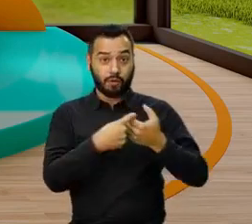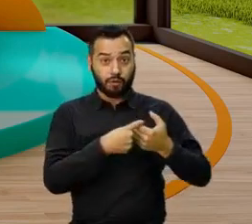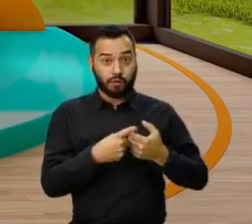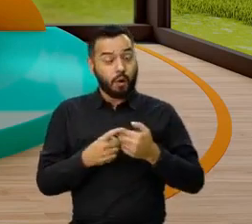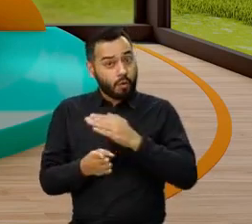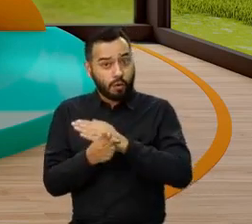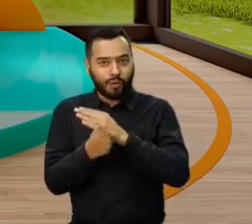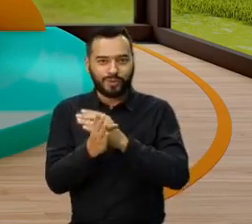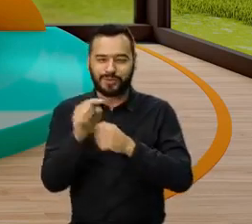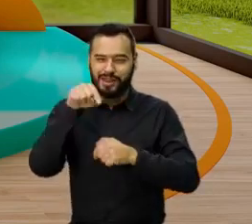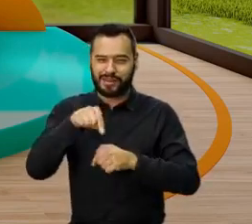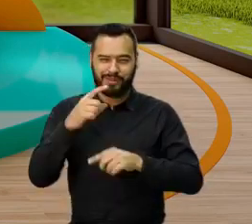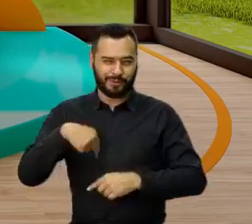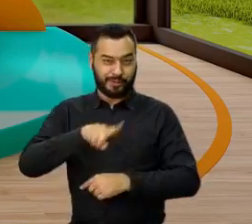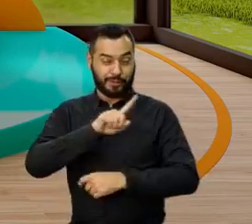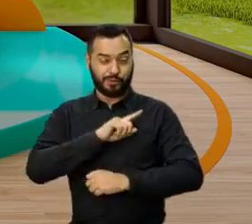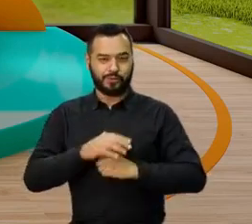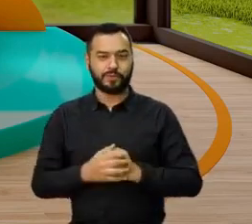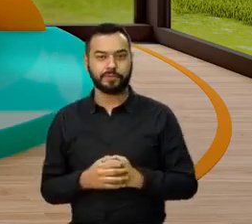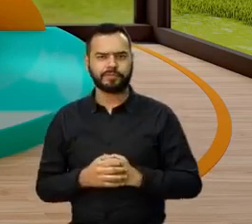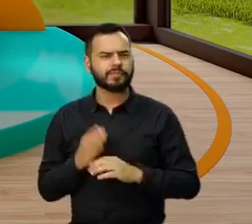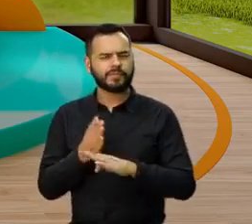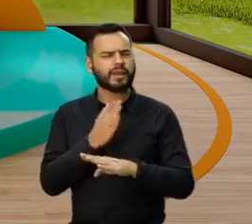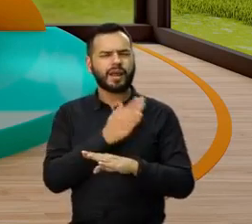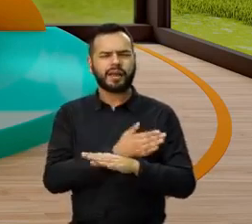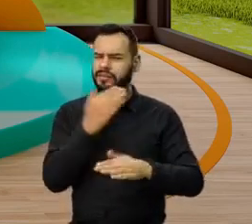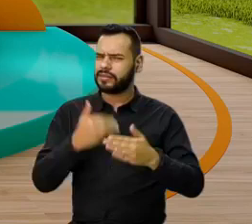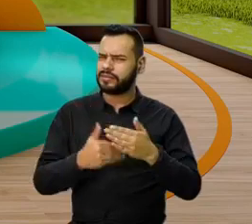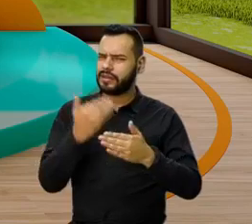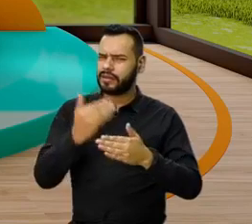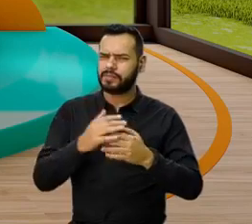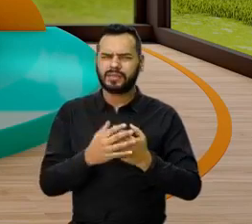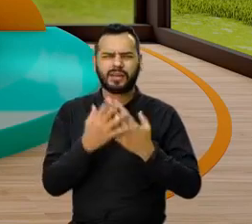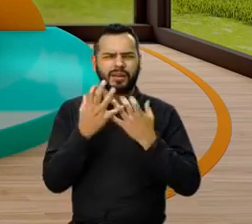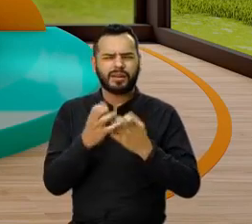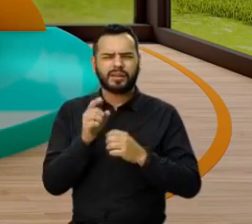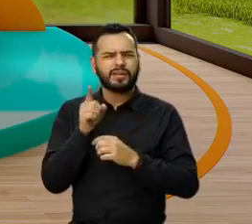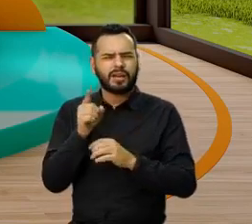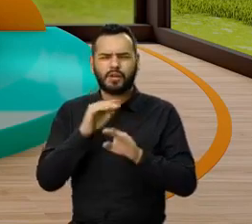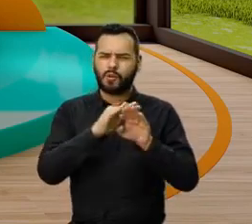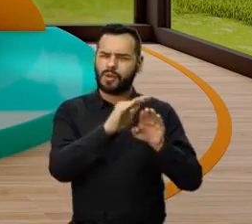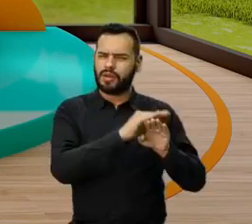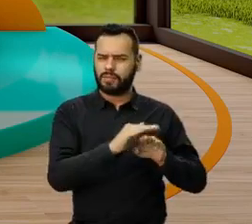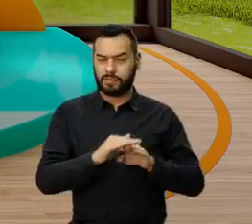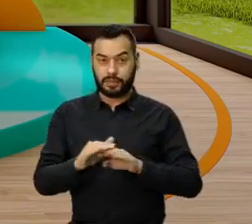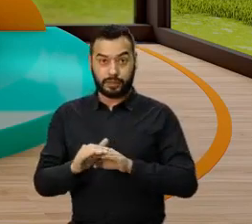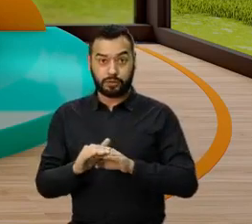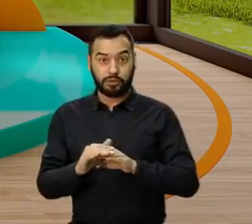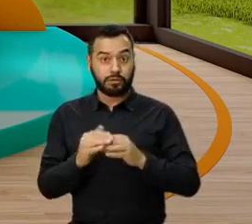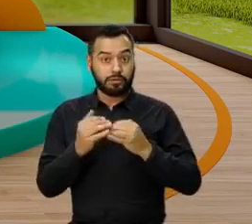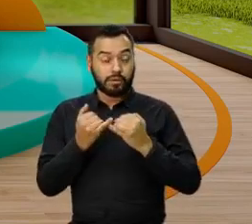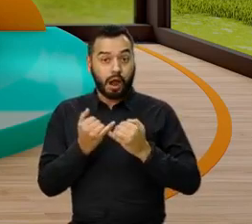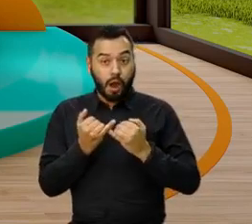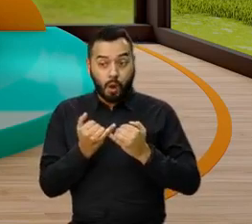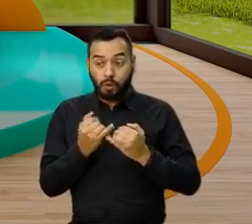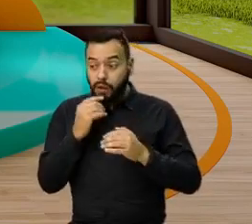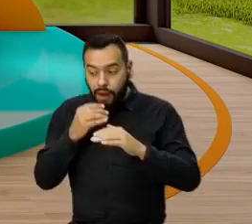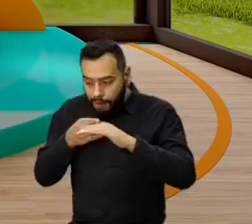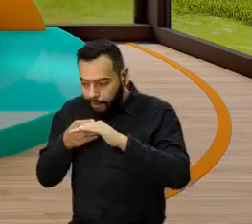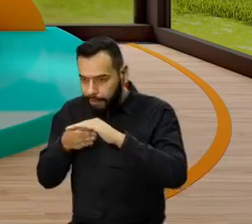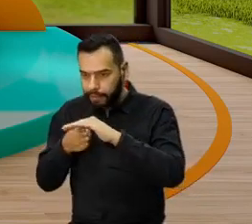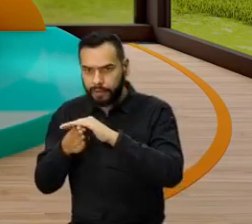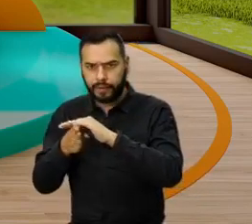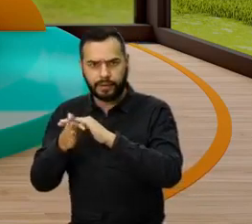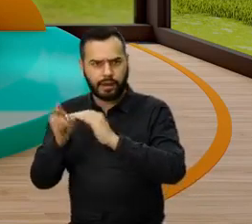seguir aquí con nosotros bueno antes de iniciar quiero hacerles unas invitaciones y es que si aún no has ingresado a nuestra